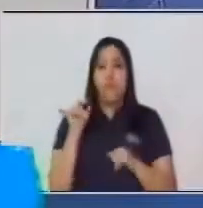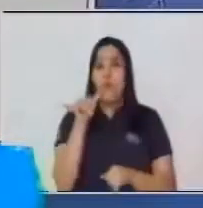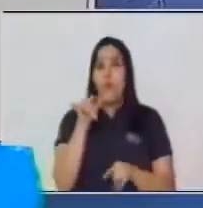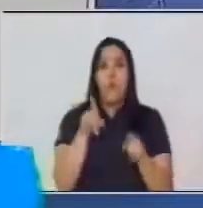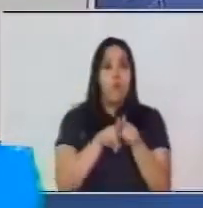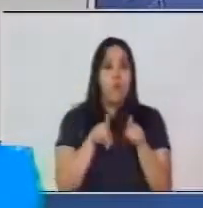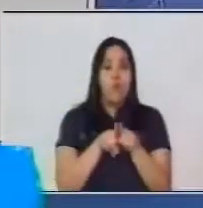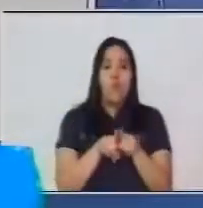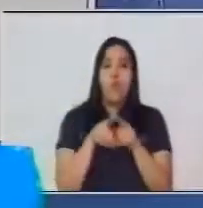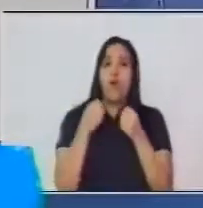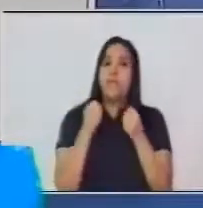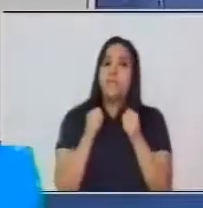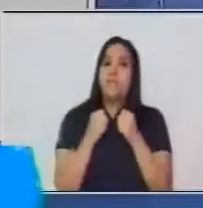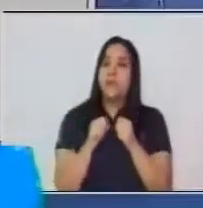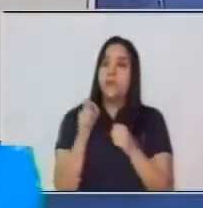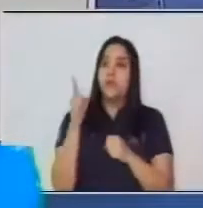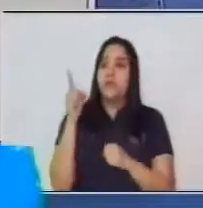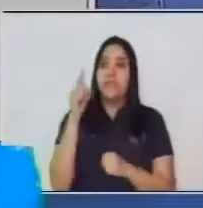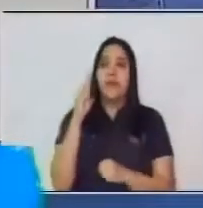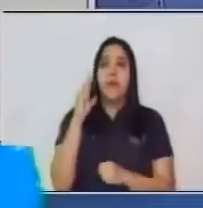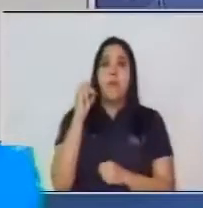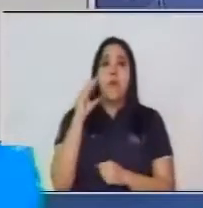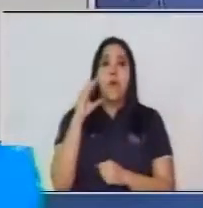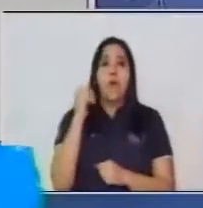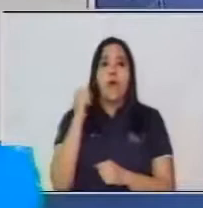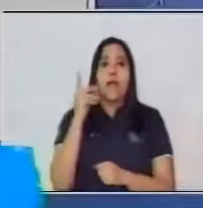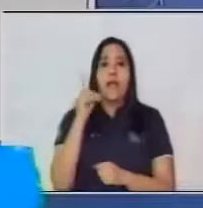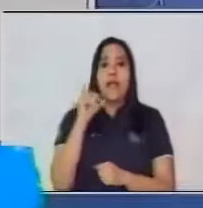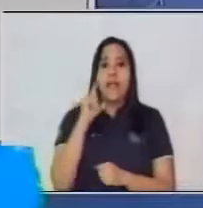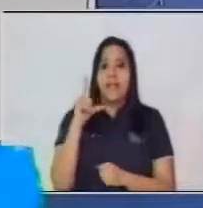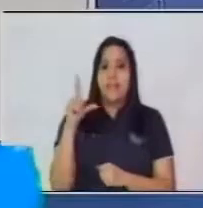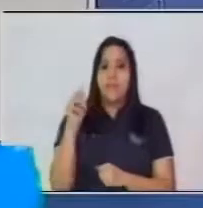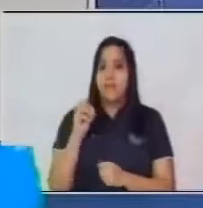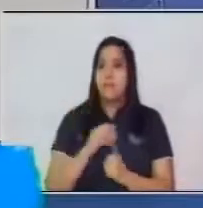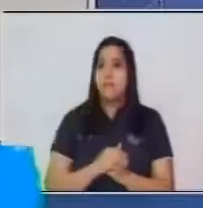se usa este bocadillo y colocan